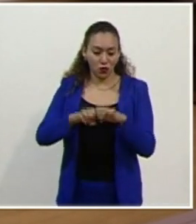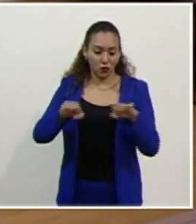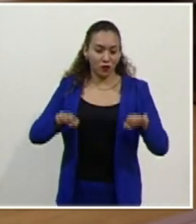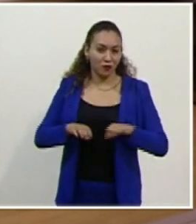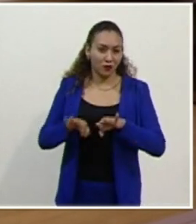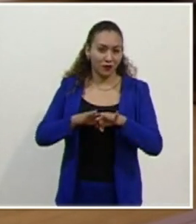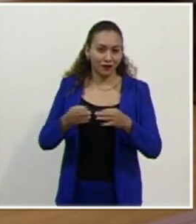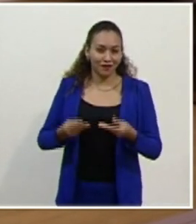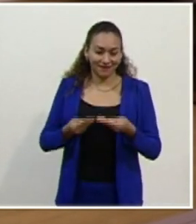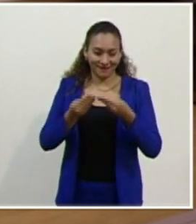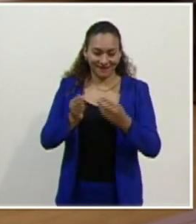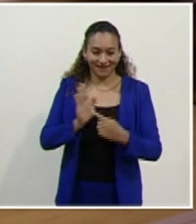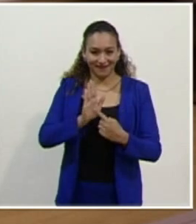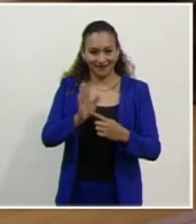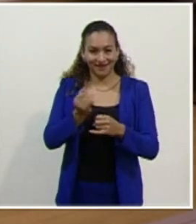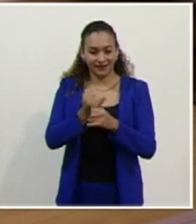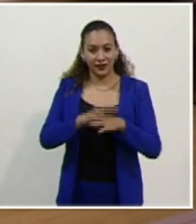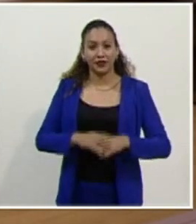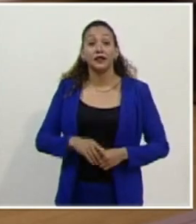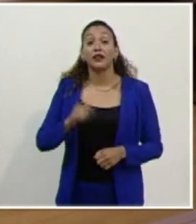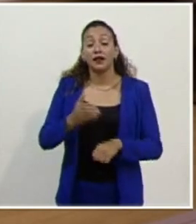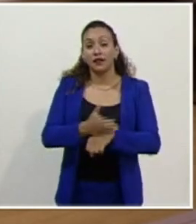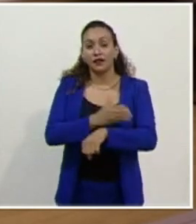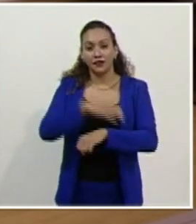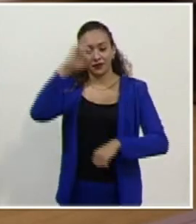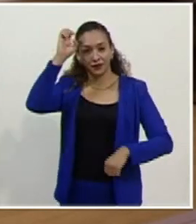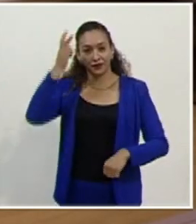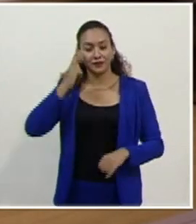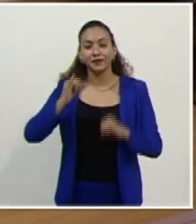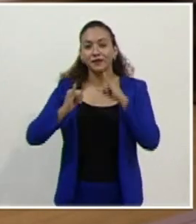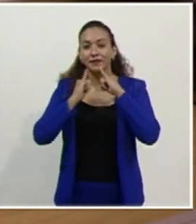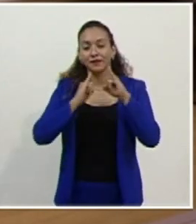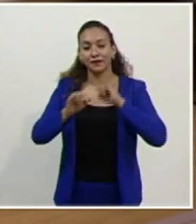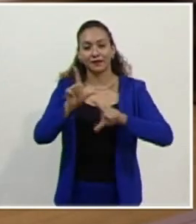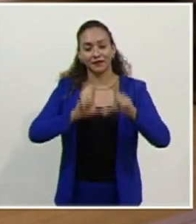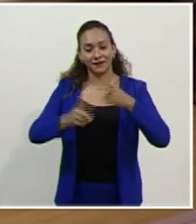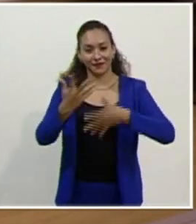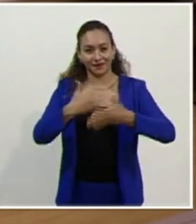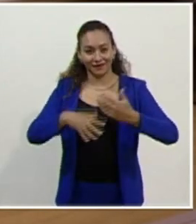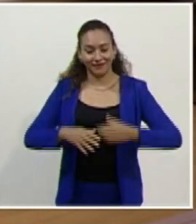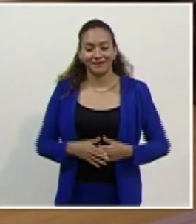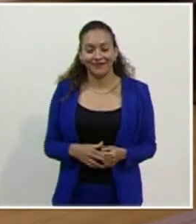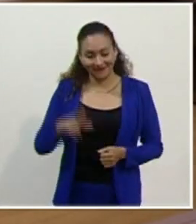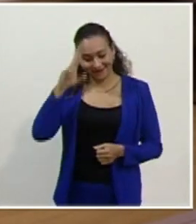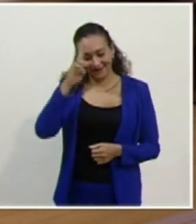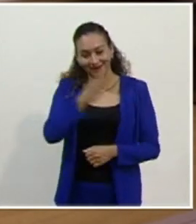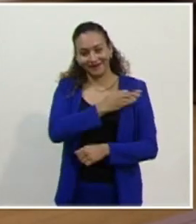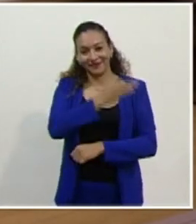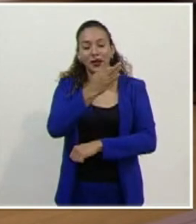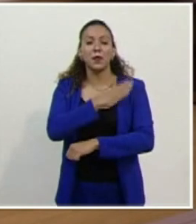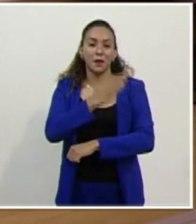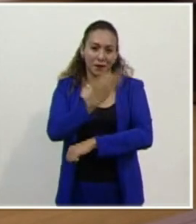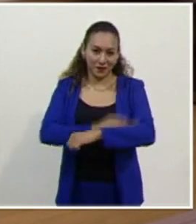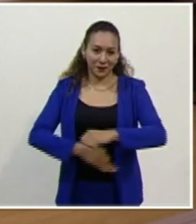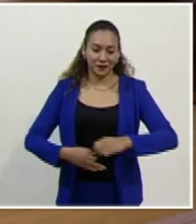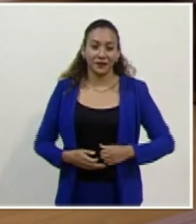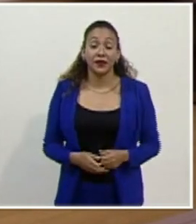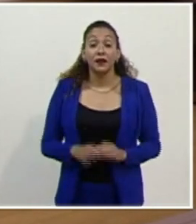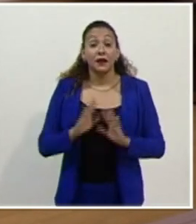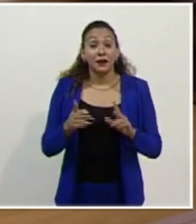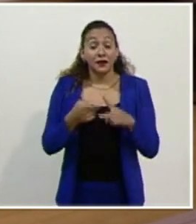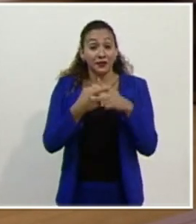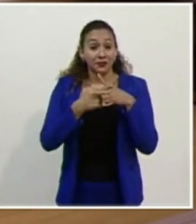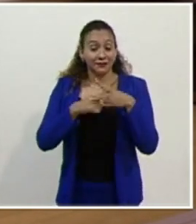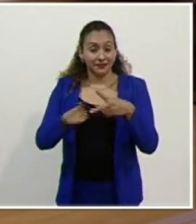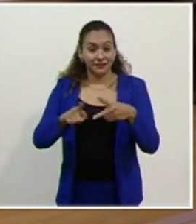les saludamos con mucho gusto Eusiris Rostro en la interpretación en lengua de señas mexicana. Vámonos